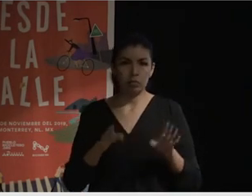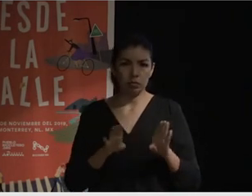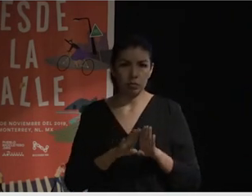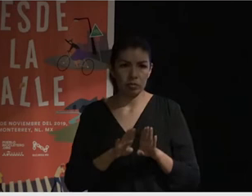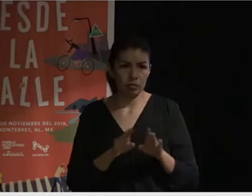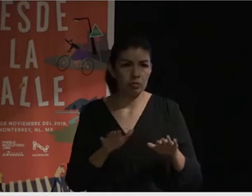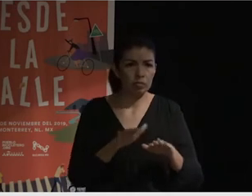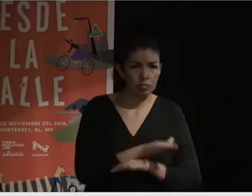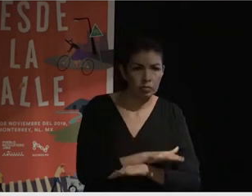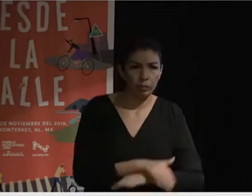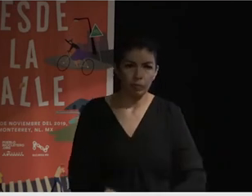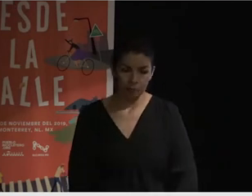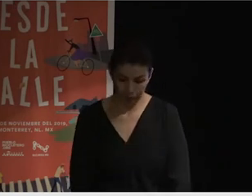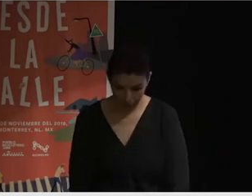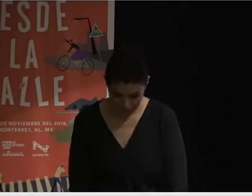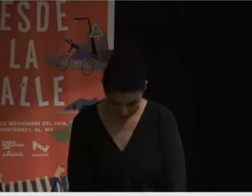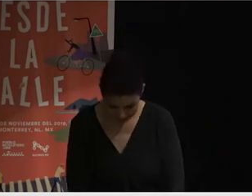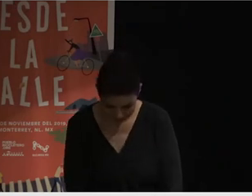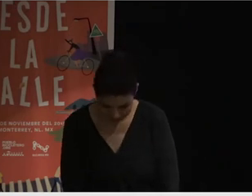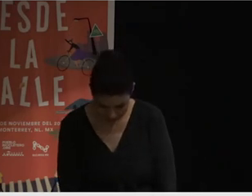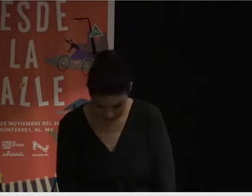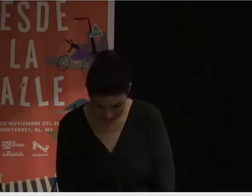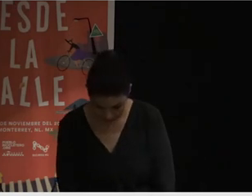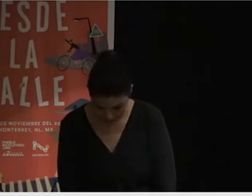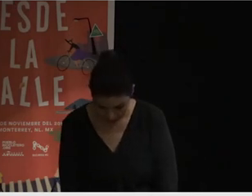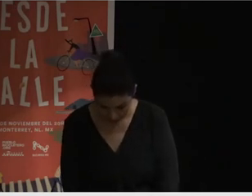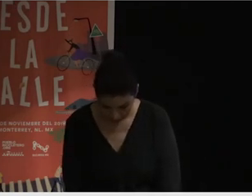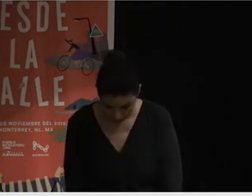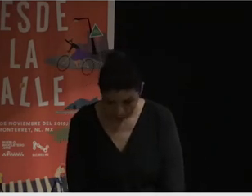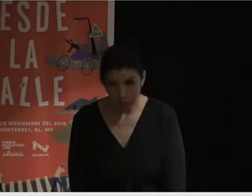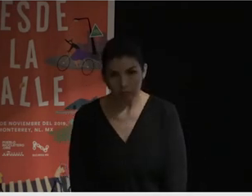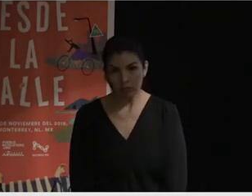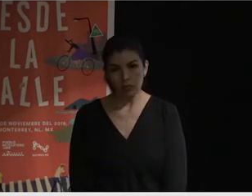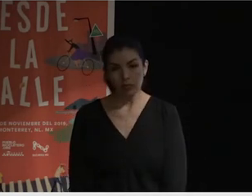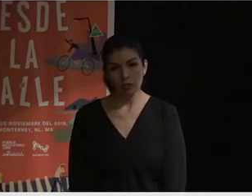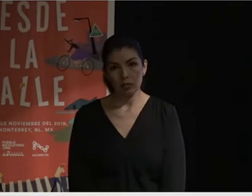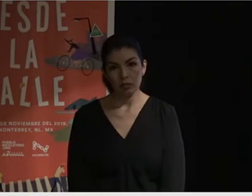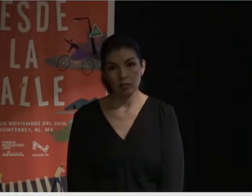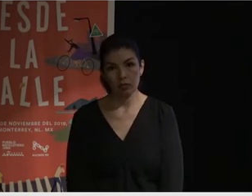plasticidad, ante esta fuerza que tiene el capital de, digamos, subsumir